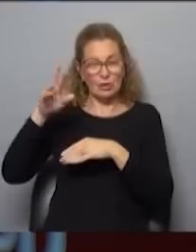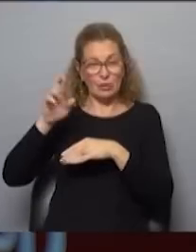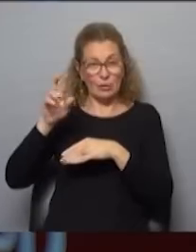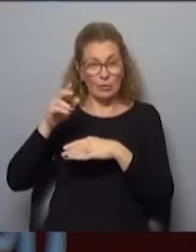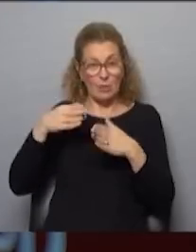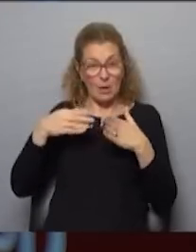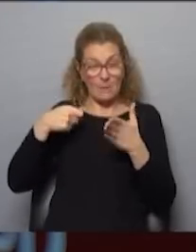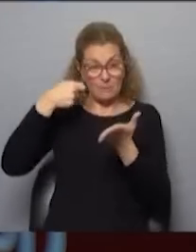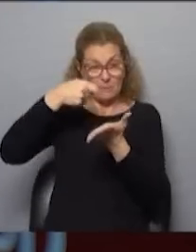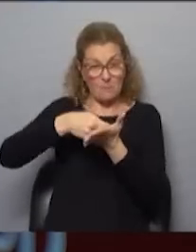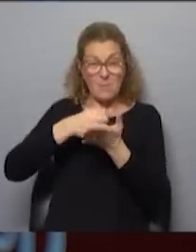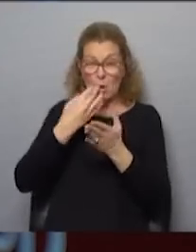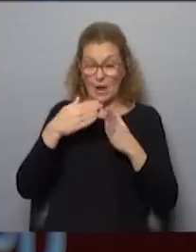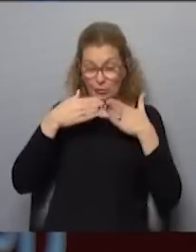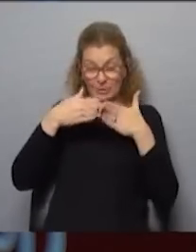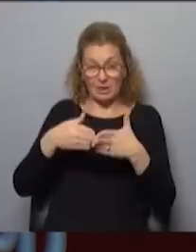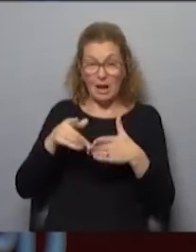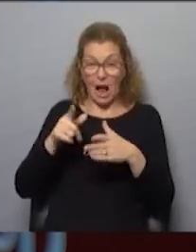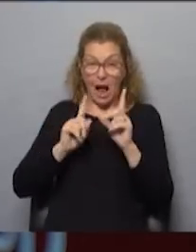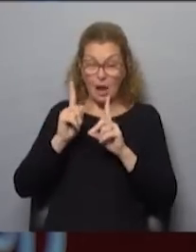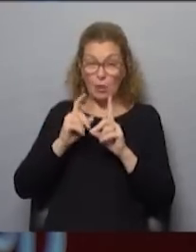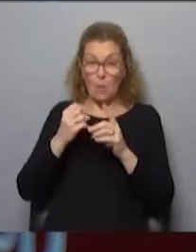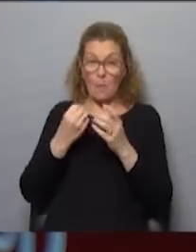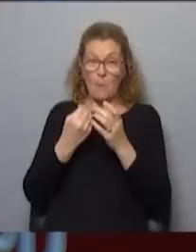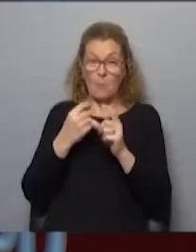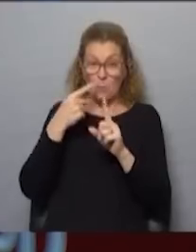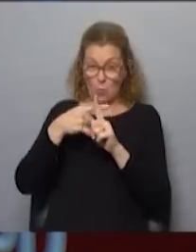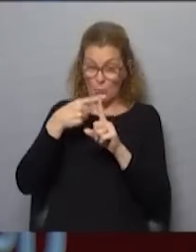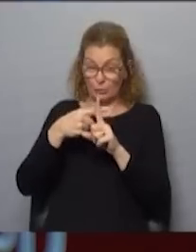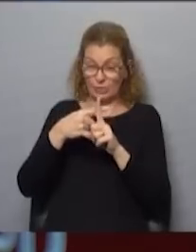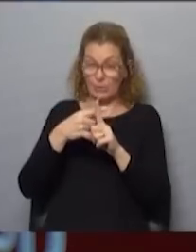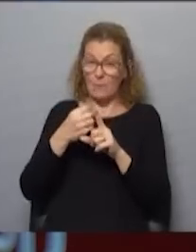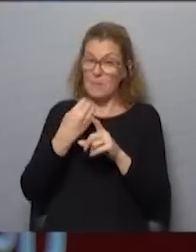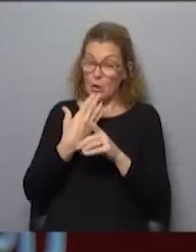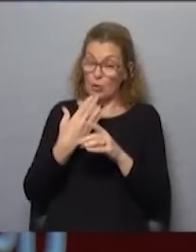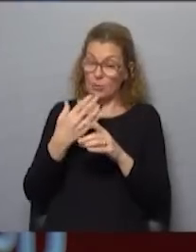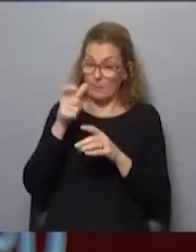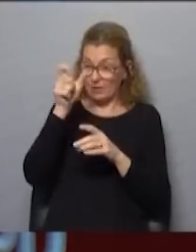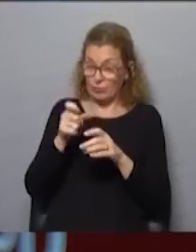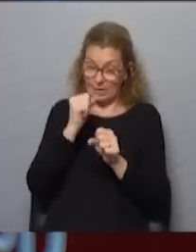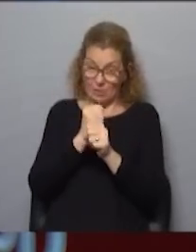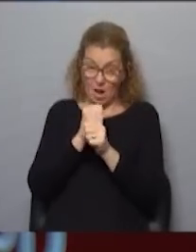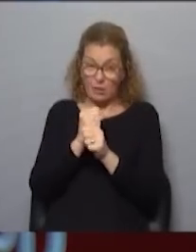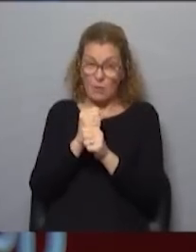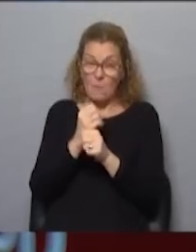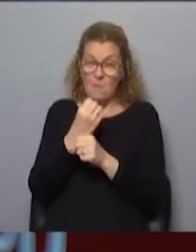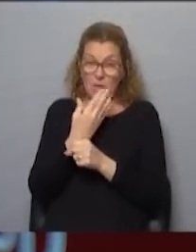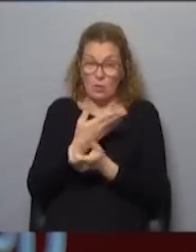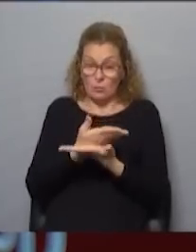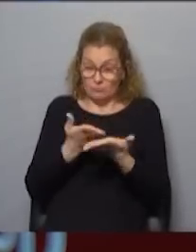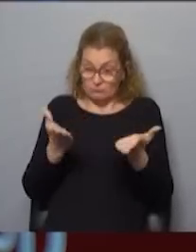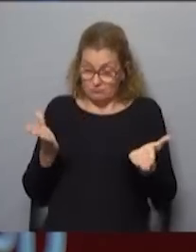algo positivo genera fuente de trabajo mejora la operatividad